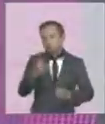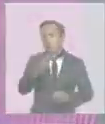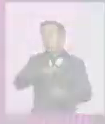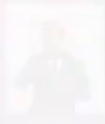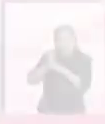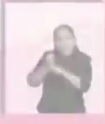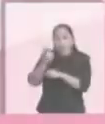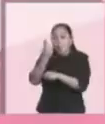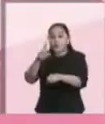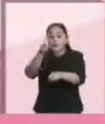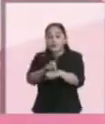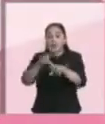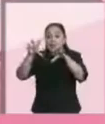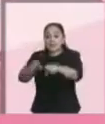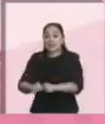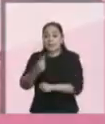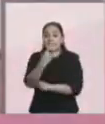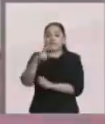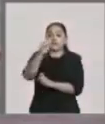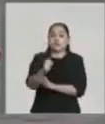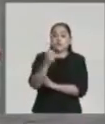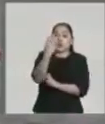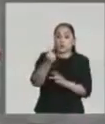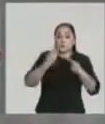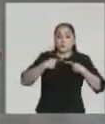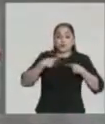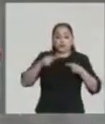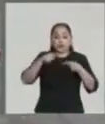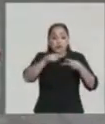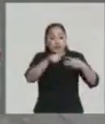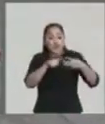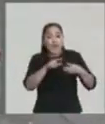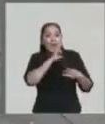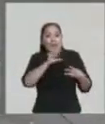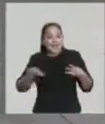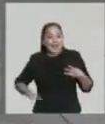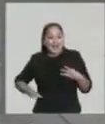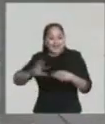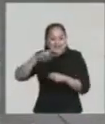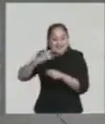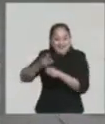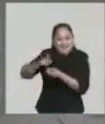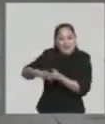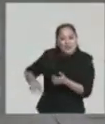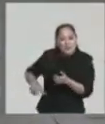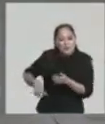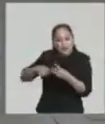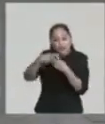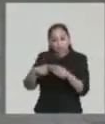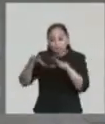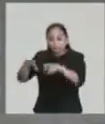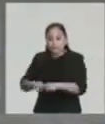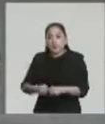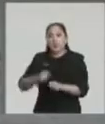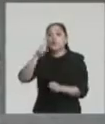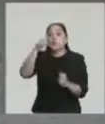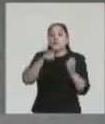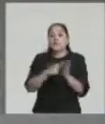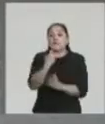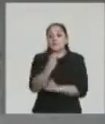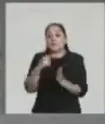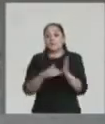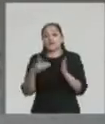Manuel López Obrador. 169. Así estuvo el primer debate de los candidatos a la presidencia de México y no podía ser de